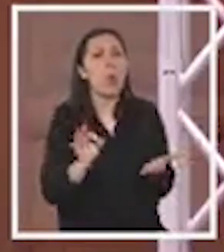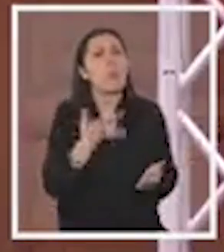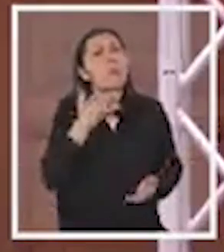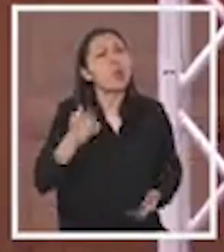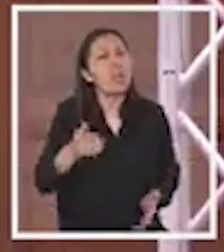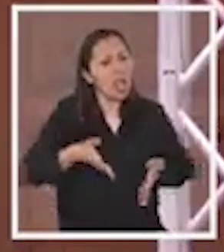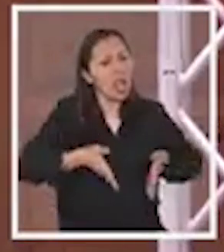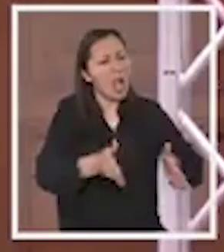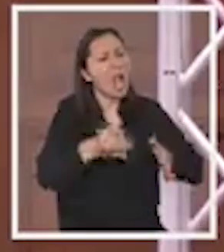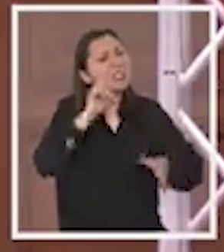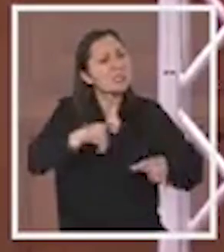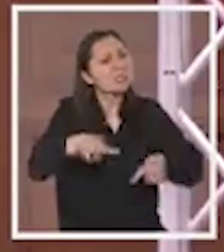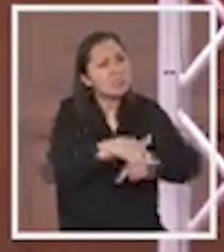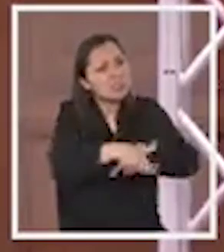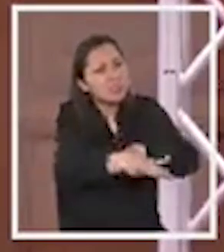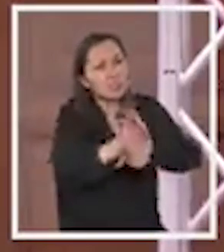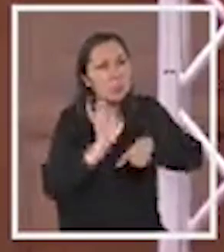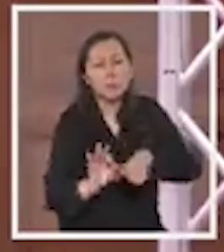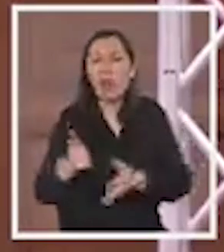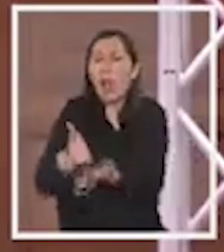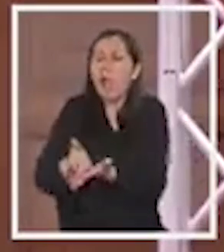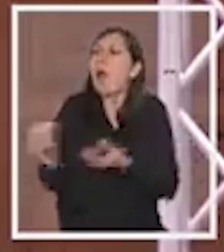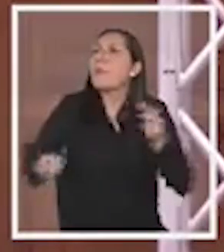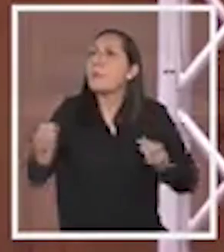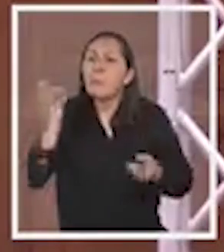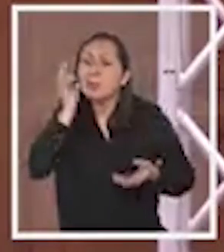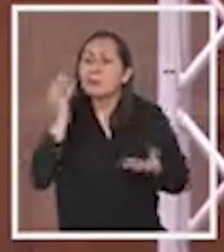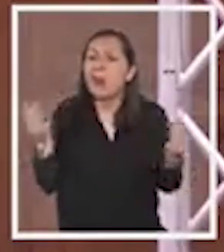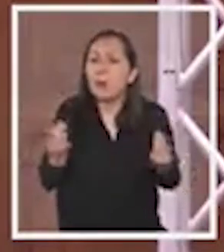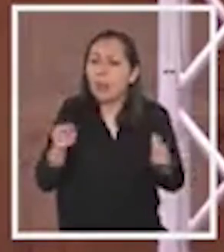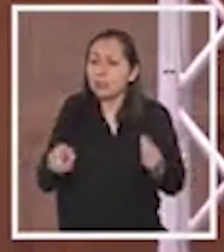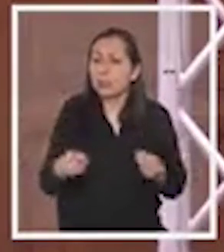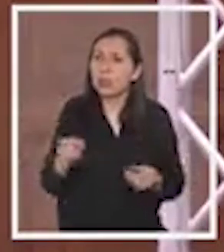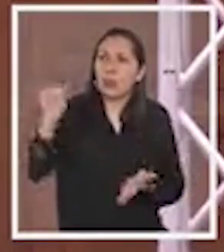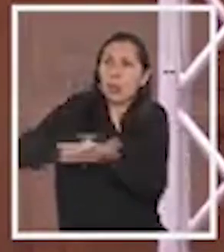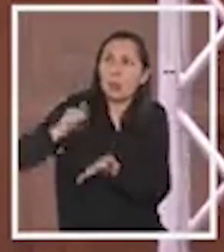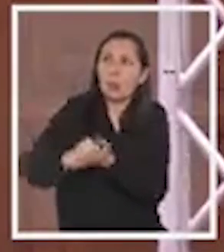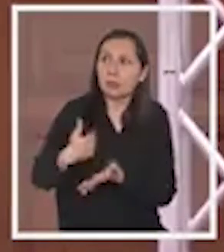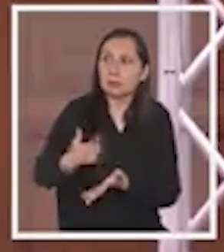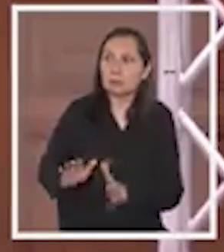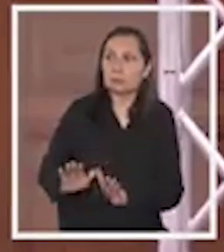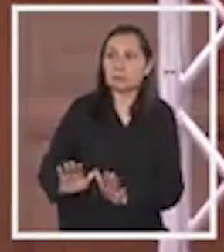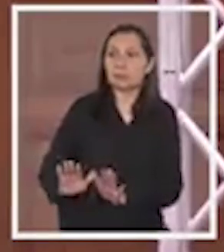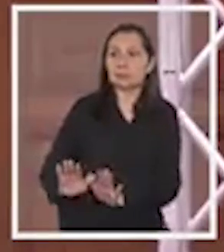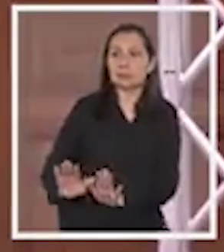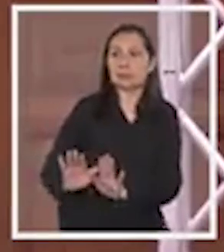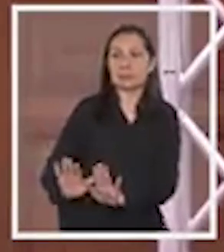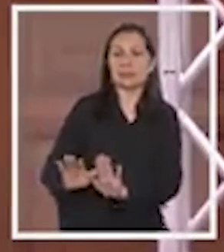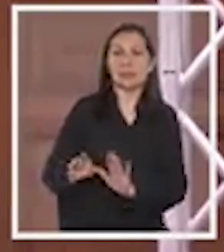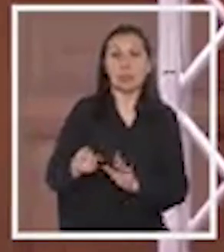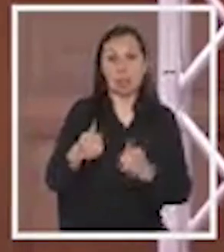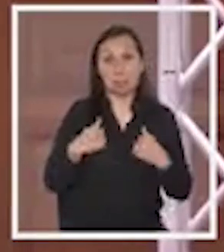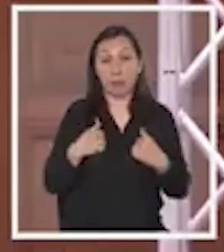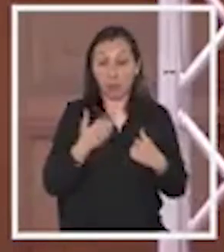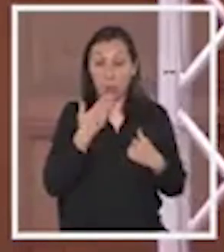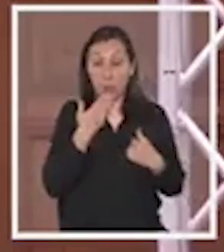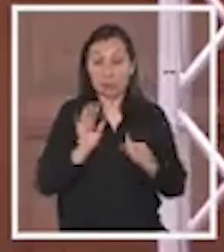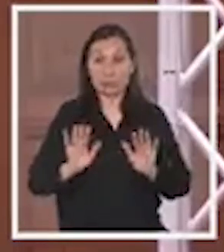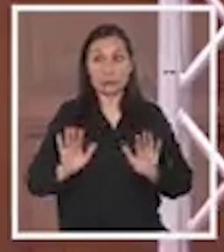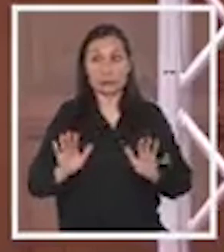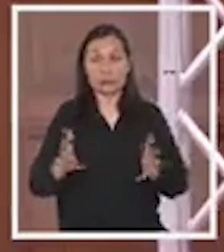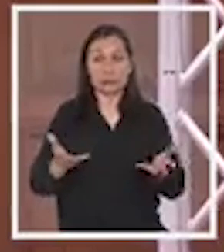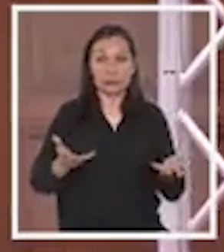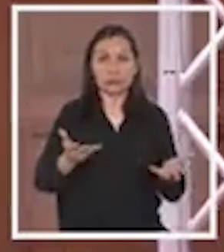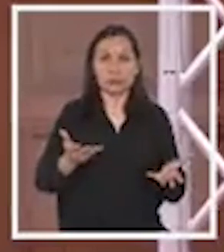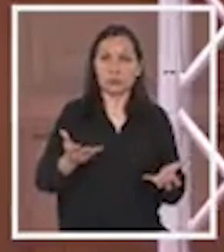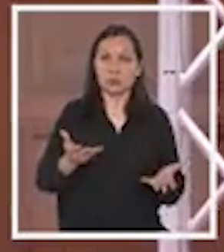qué esta calle no está pavimentada? O alcaldesa, ¿qué es lo que pasa acá con tal cosa? Y uno se pone un poco a la defensiva, me pasa a mí. Se pone a la